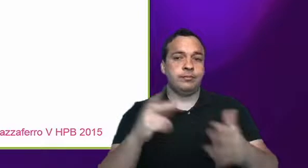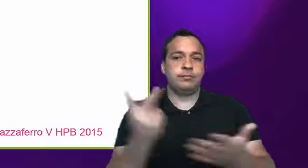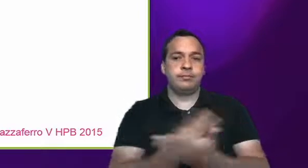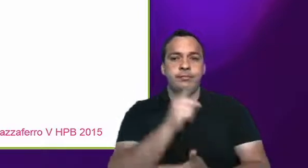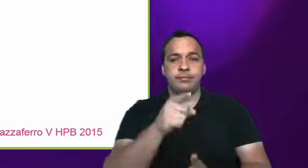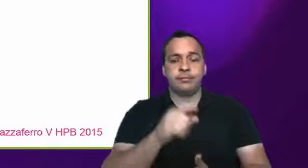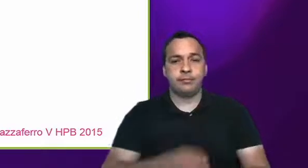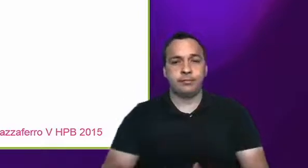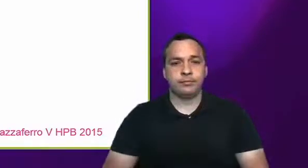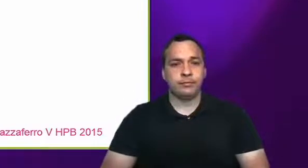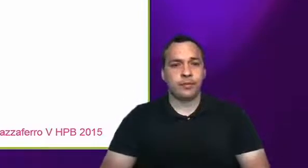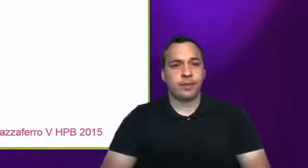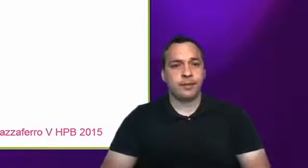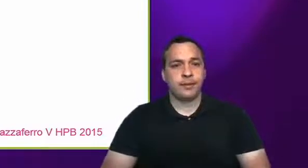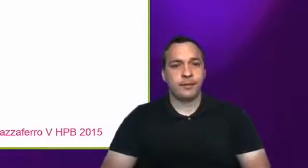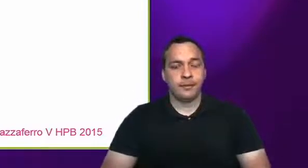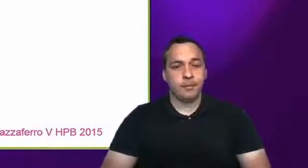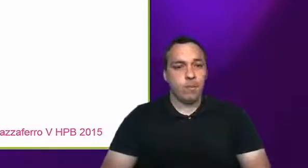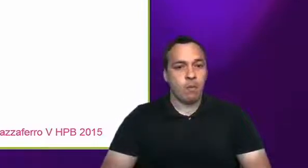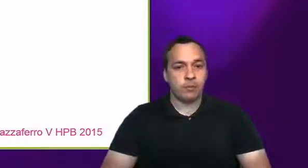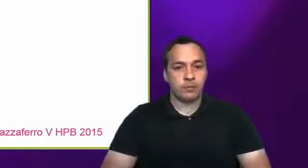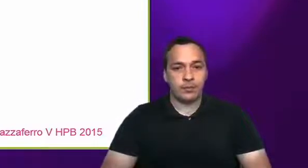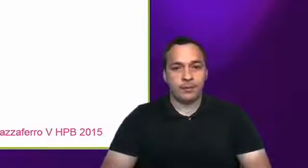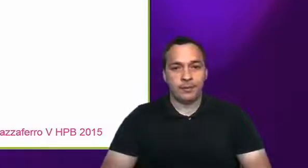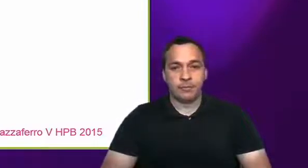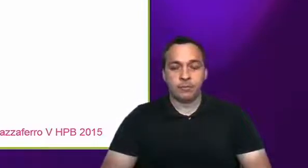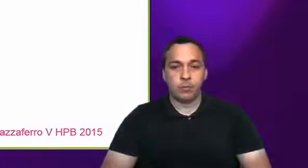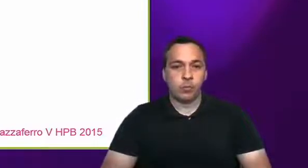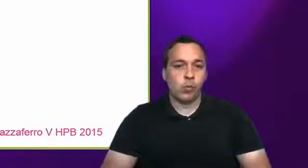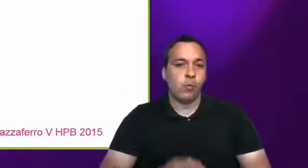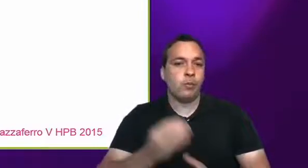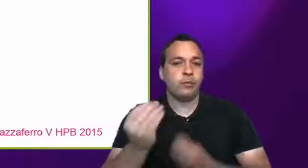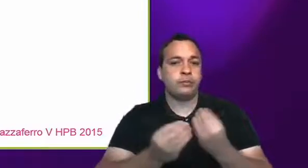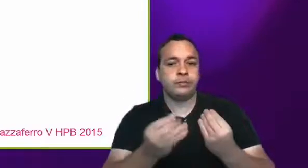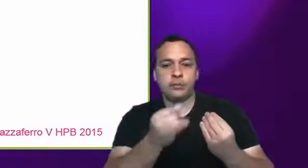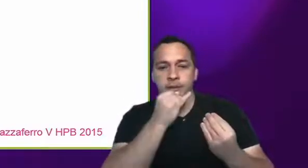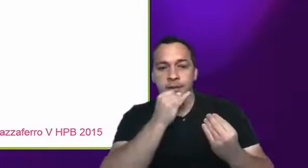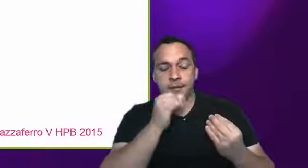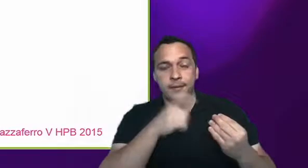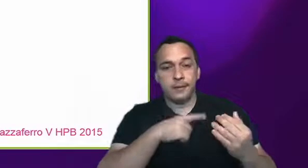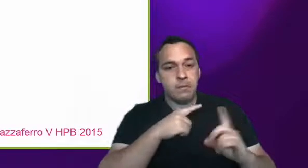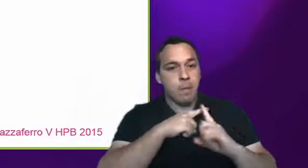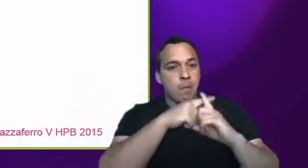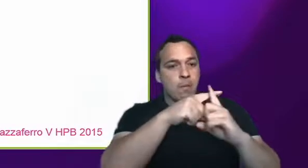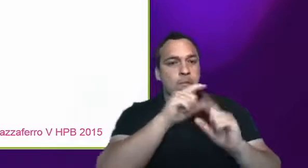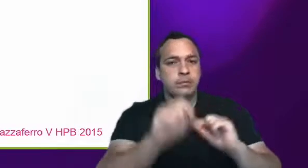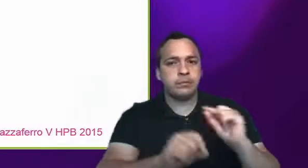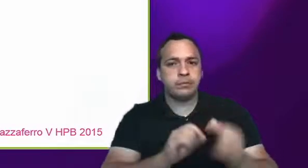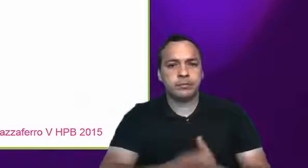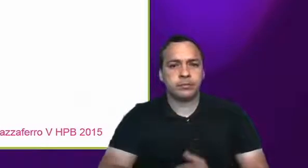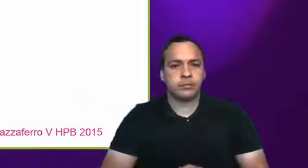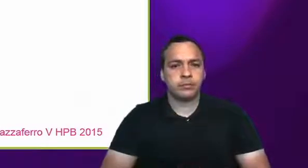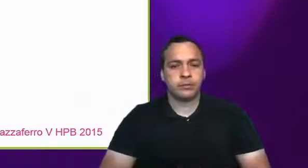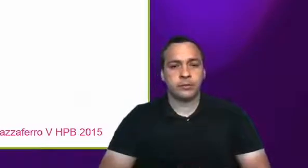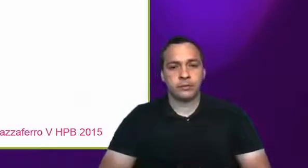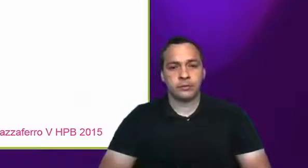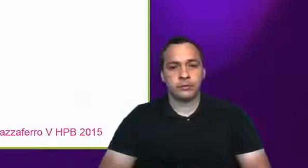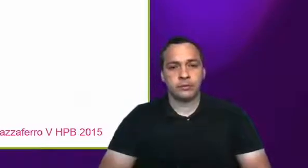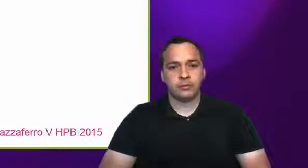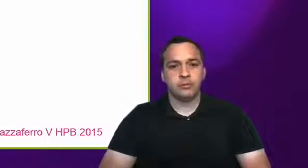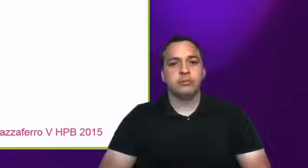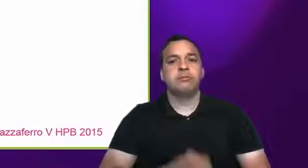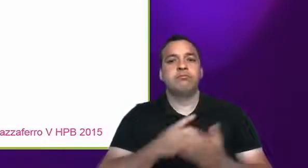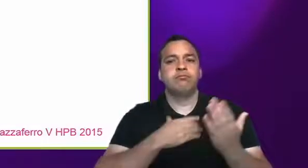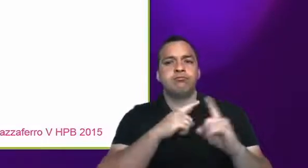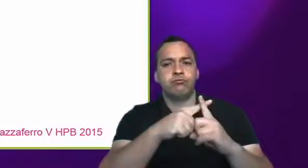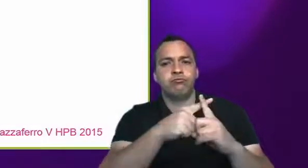que obtenemos el beneficio neto del trasplante como procedura a pacientes a